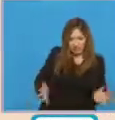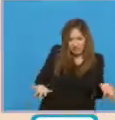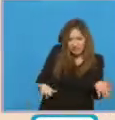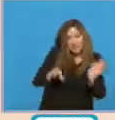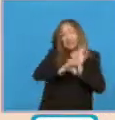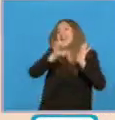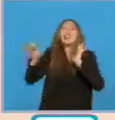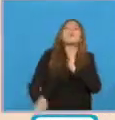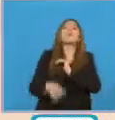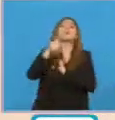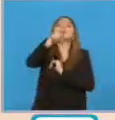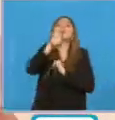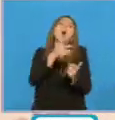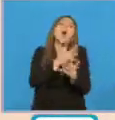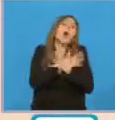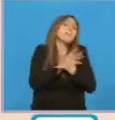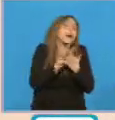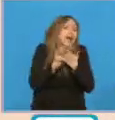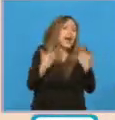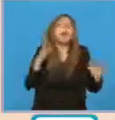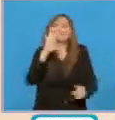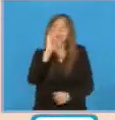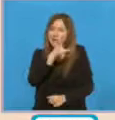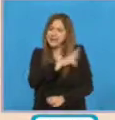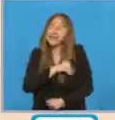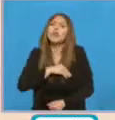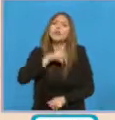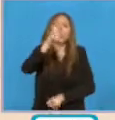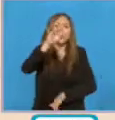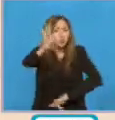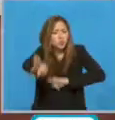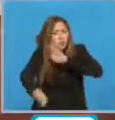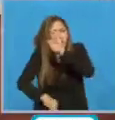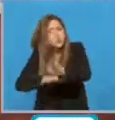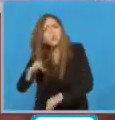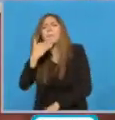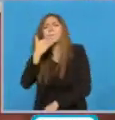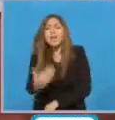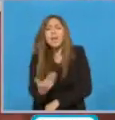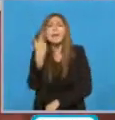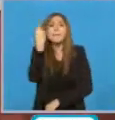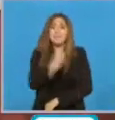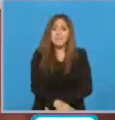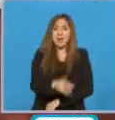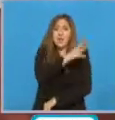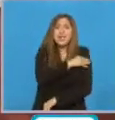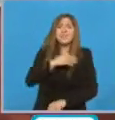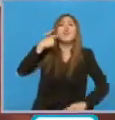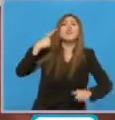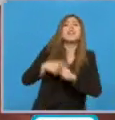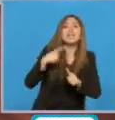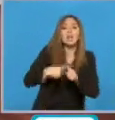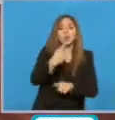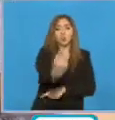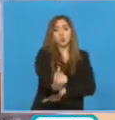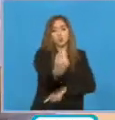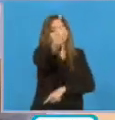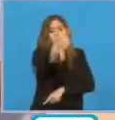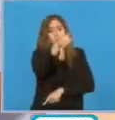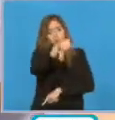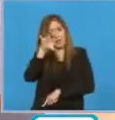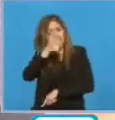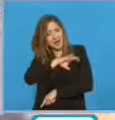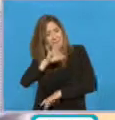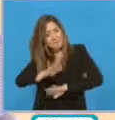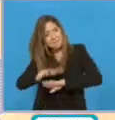como es, en donde lo aceptas como es, sí, pero es tuyo. No toda la gente le va a aceptar que sea berrinchudo,